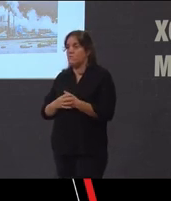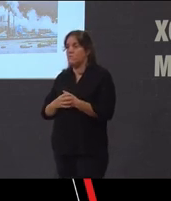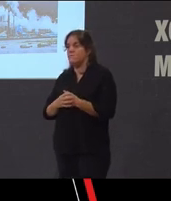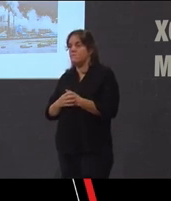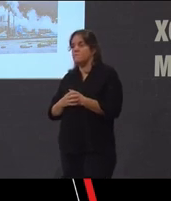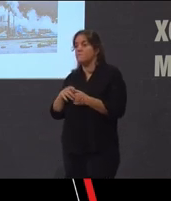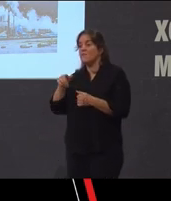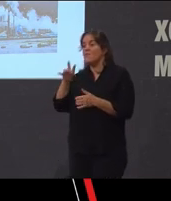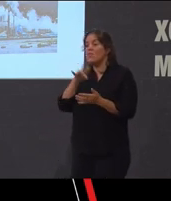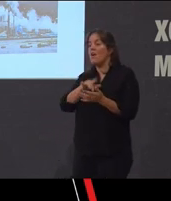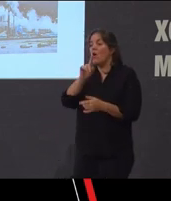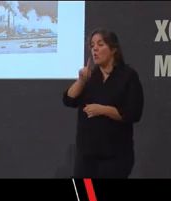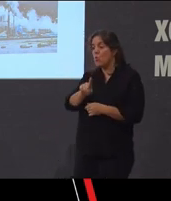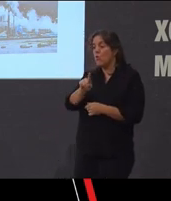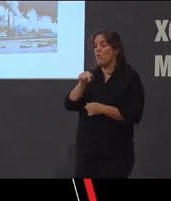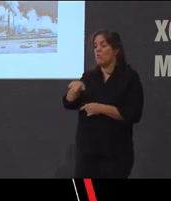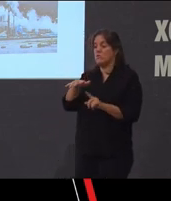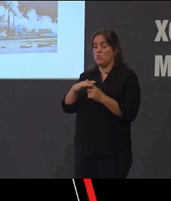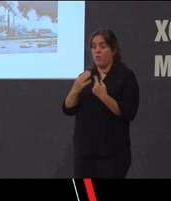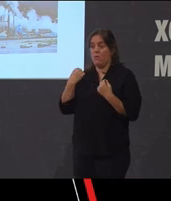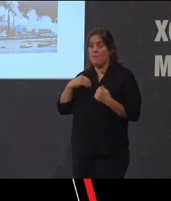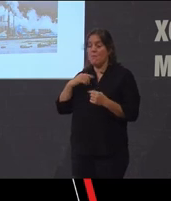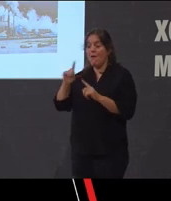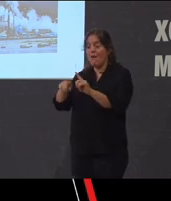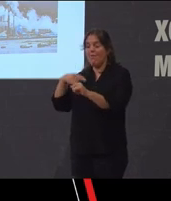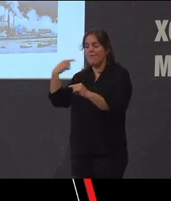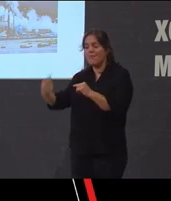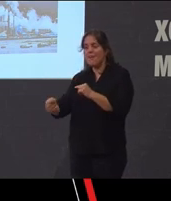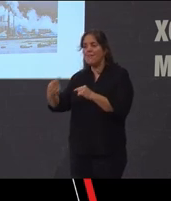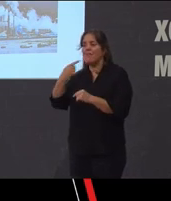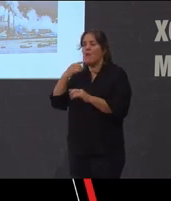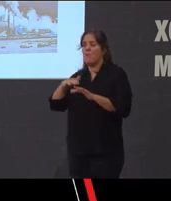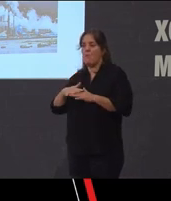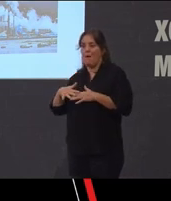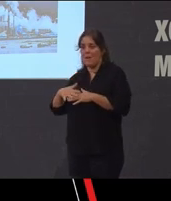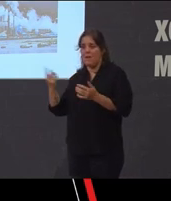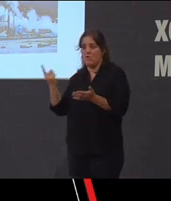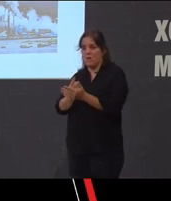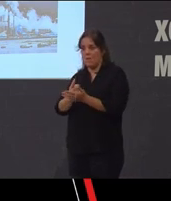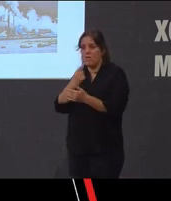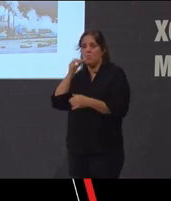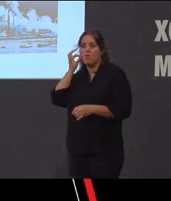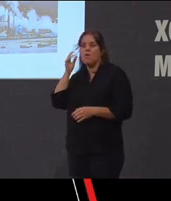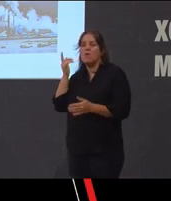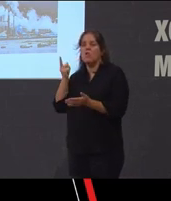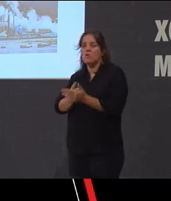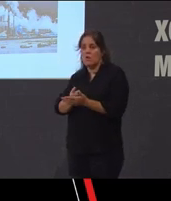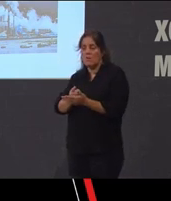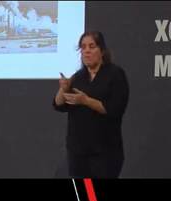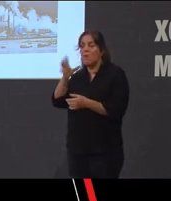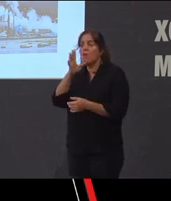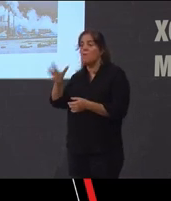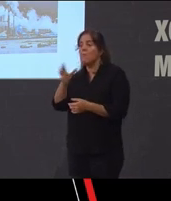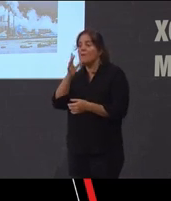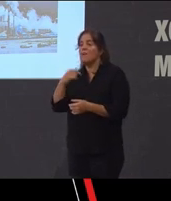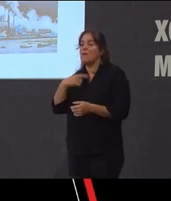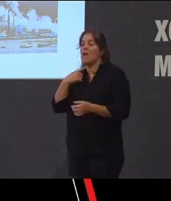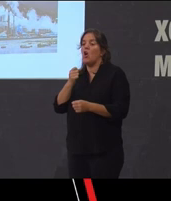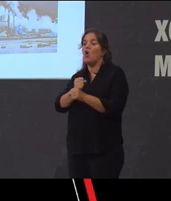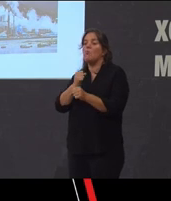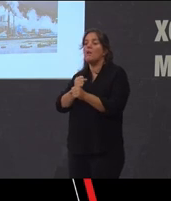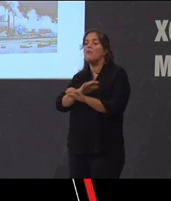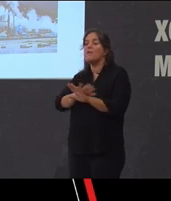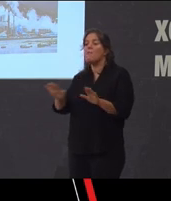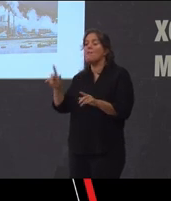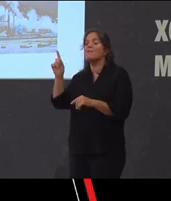iso pasa. O día 1 e o día seguinte volvense a colocar as balizas e as mulleres volven a intervir. O que pasa é que nesta ocasión xa non só estaban os obreiros, senón